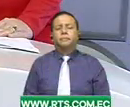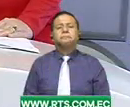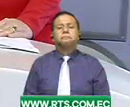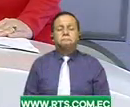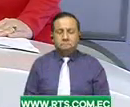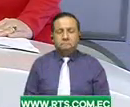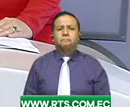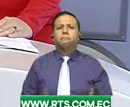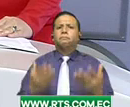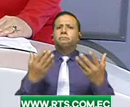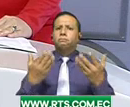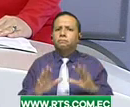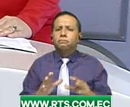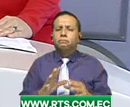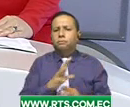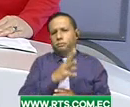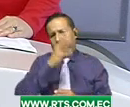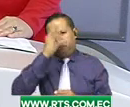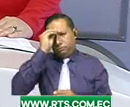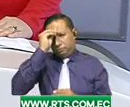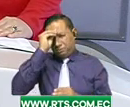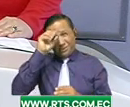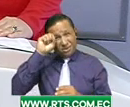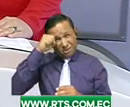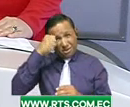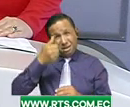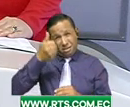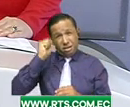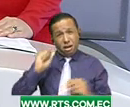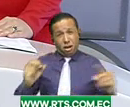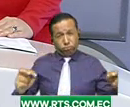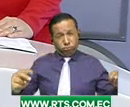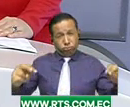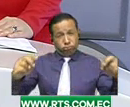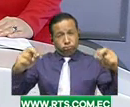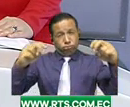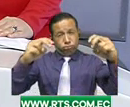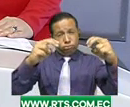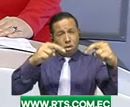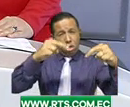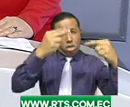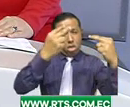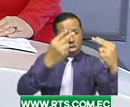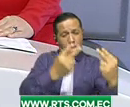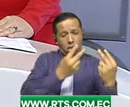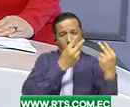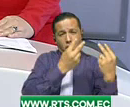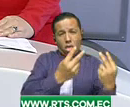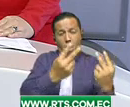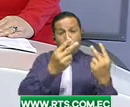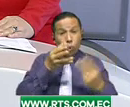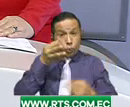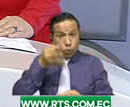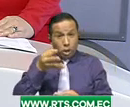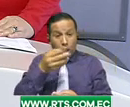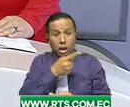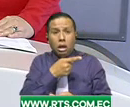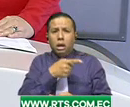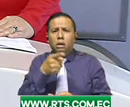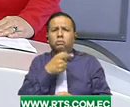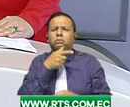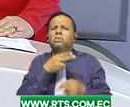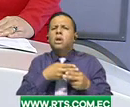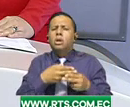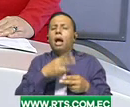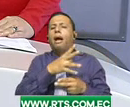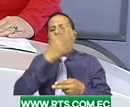Ya están identificados los 2 cadáveres encontrados colgados en un paso peatonal en Durán. Mientras tanto, el alcalde de ese